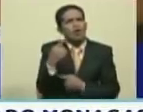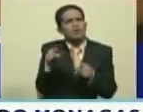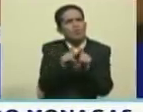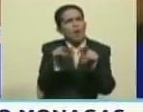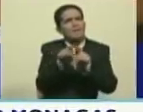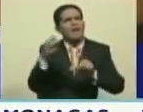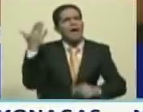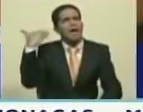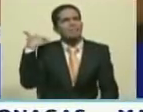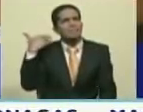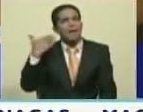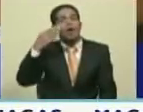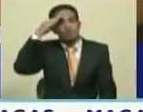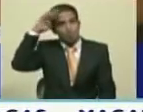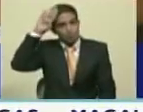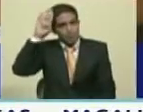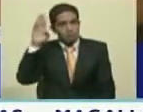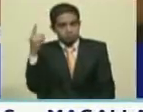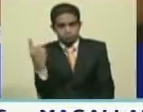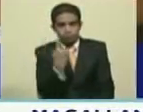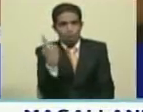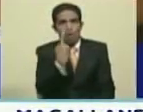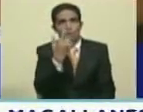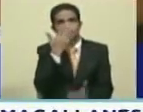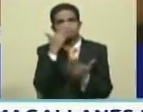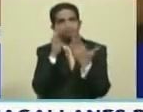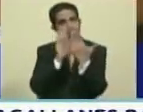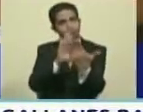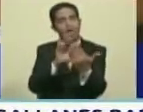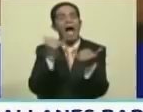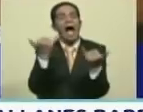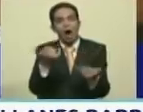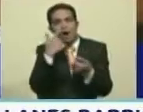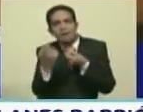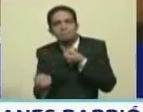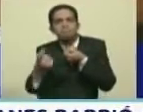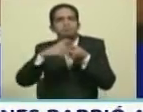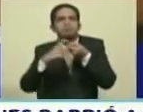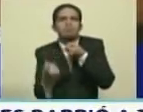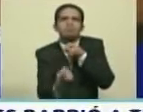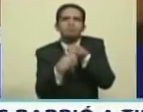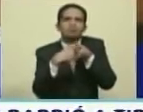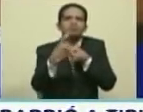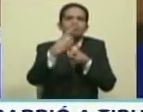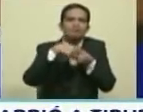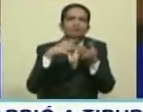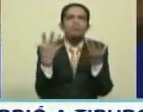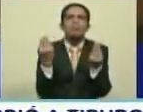solo enfrentó. Ahora somos tantos países.